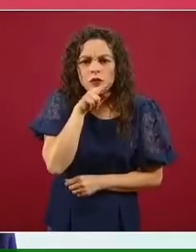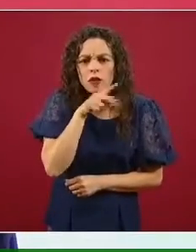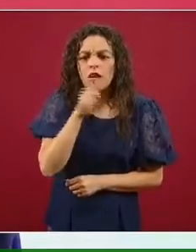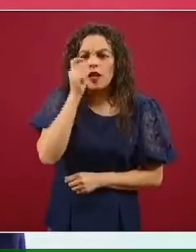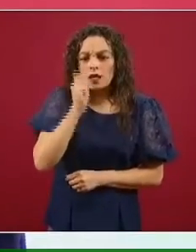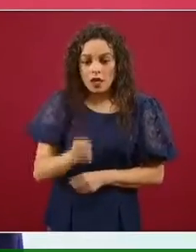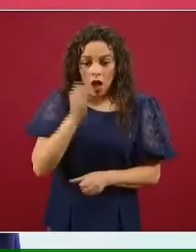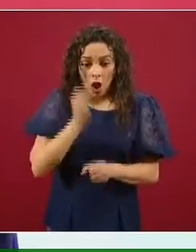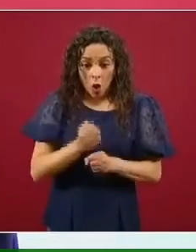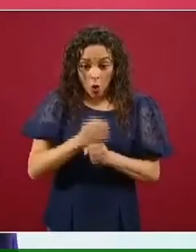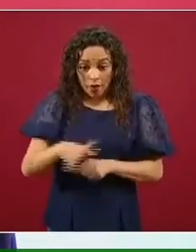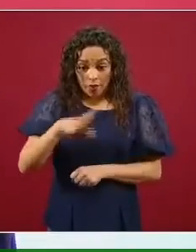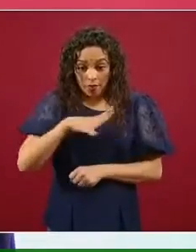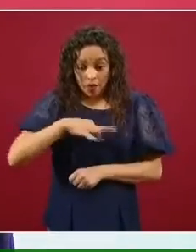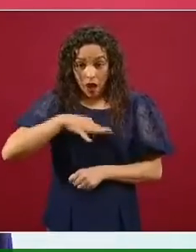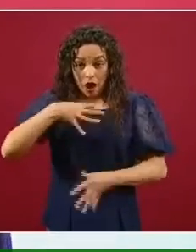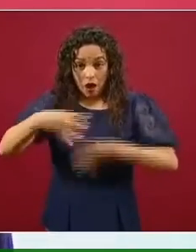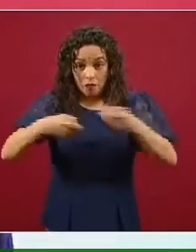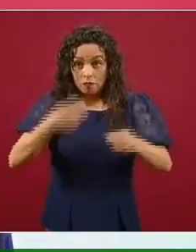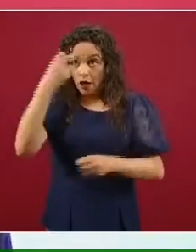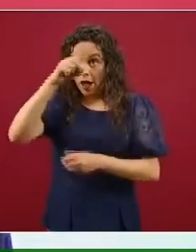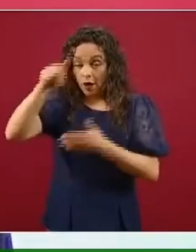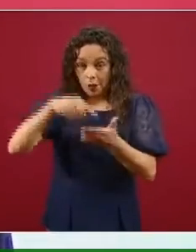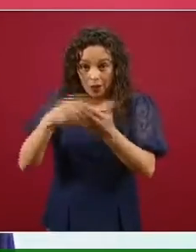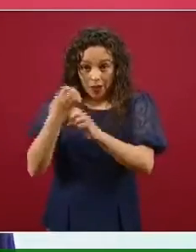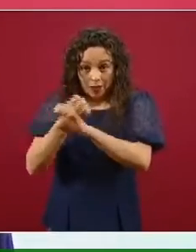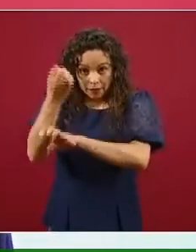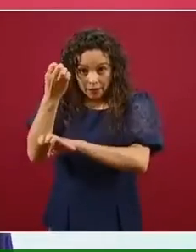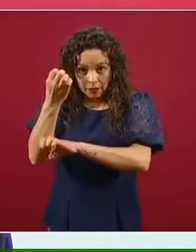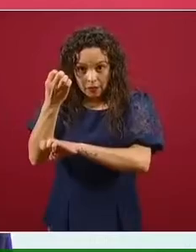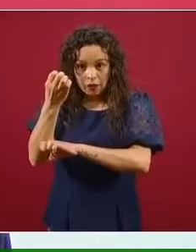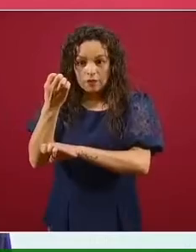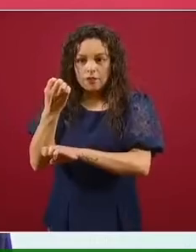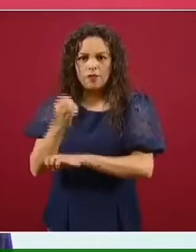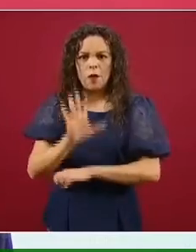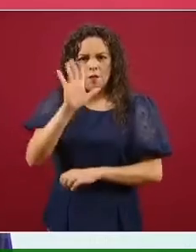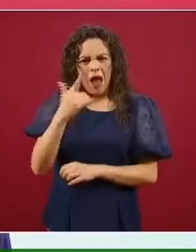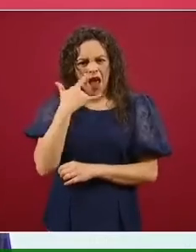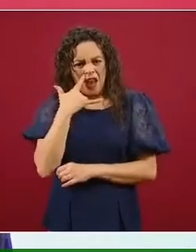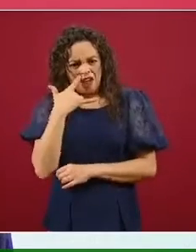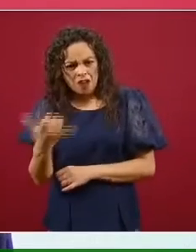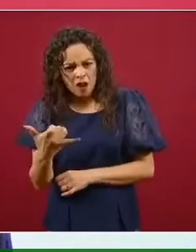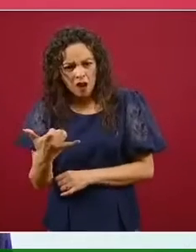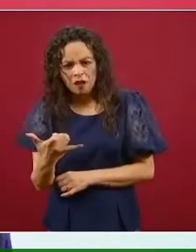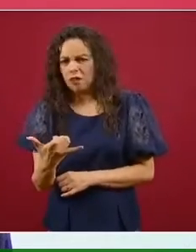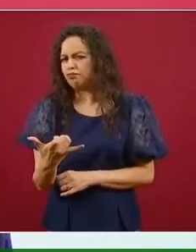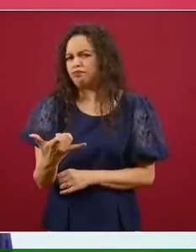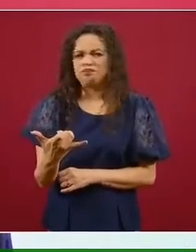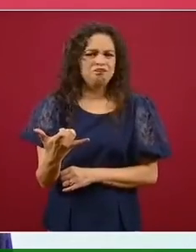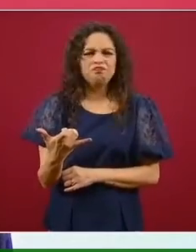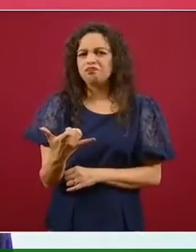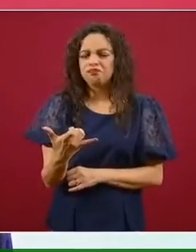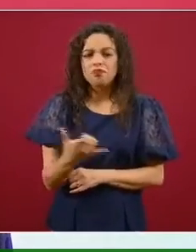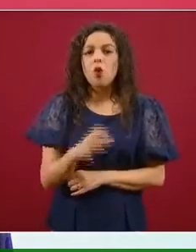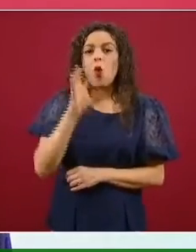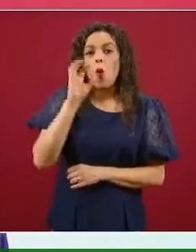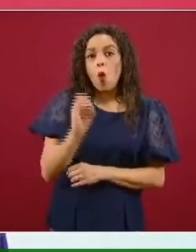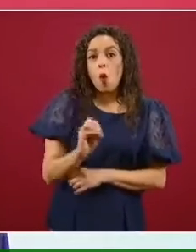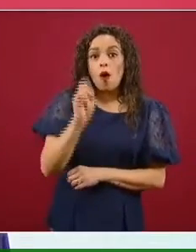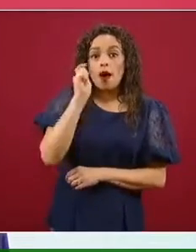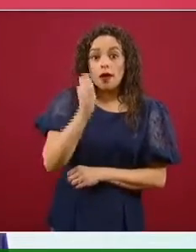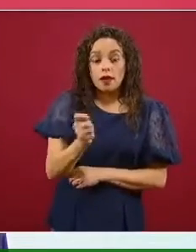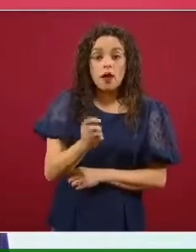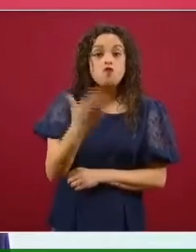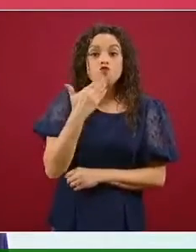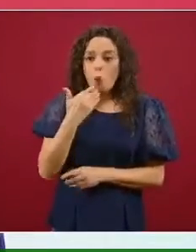realidad epidémica que en este momento vive Sonora pudiera ser algo inusual o que pudiera representar un estado de pérdida